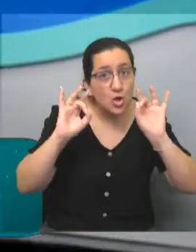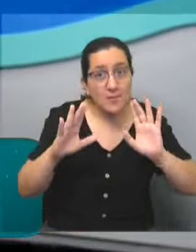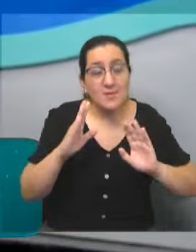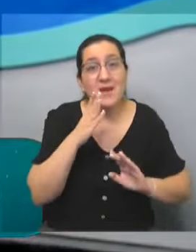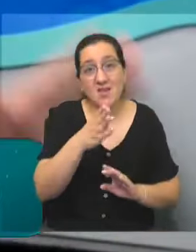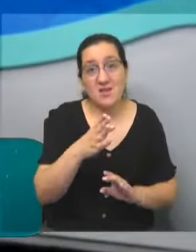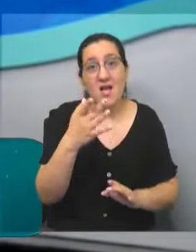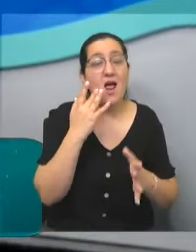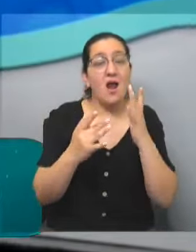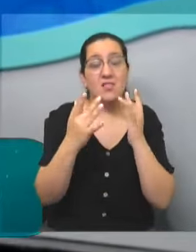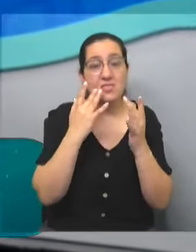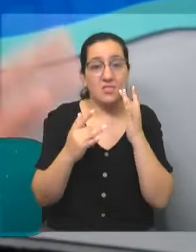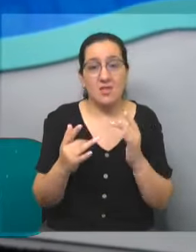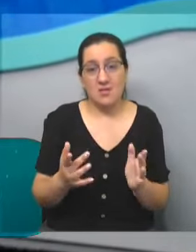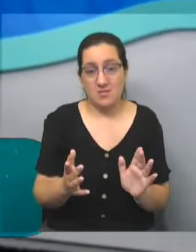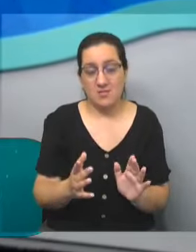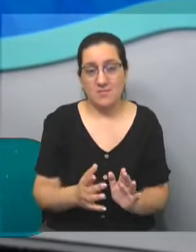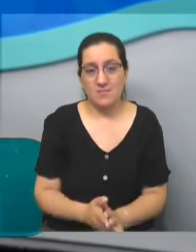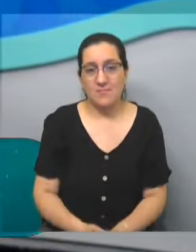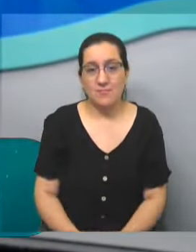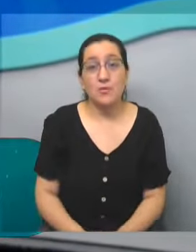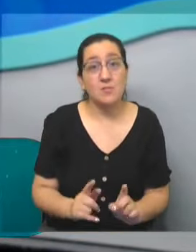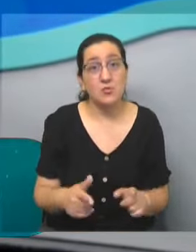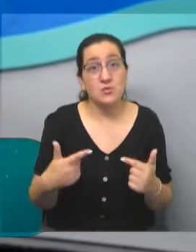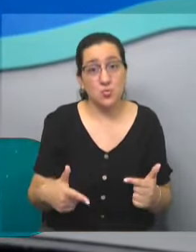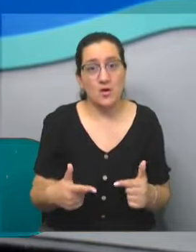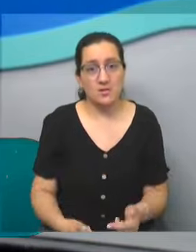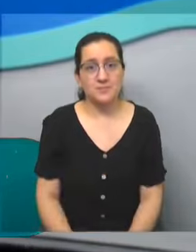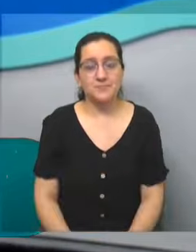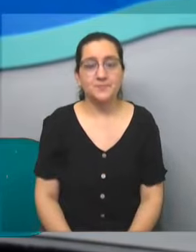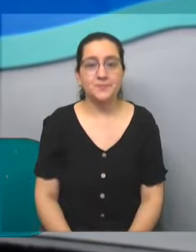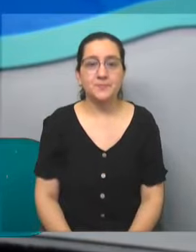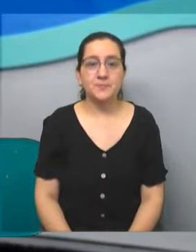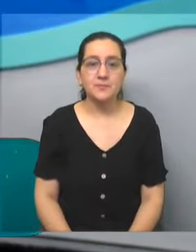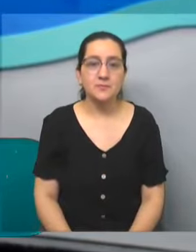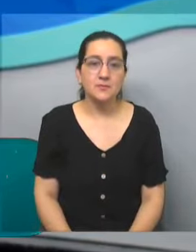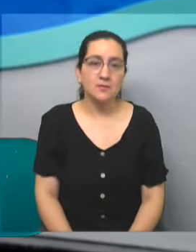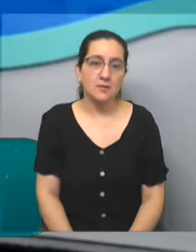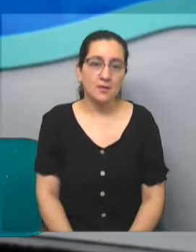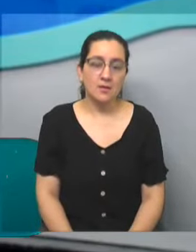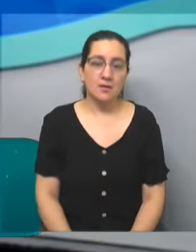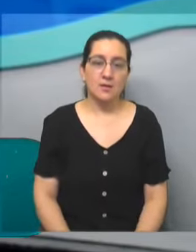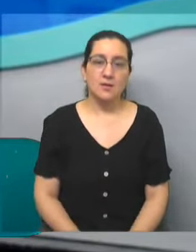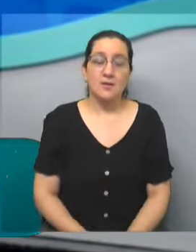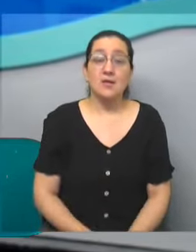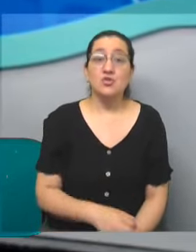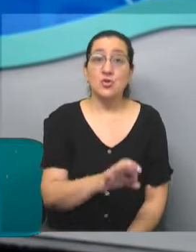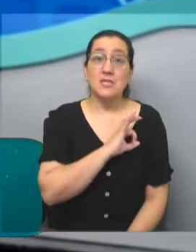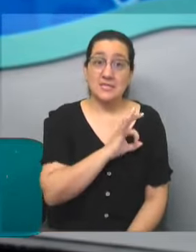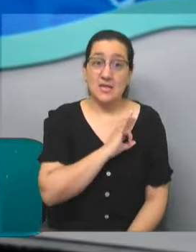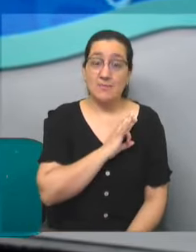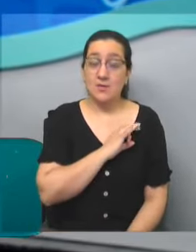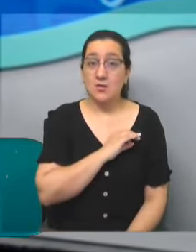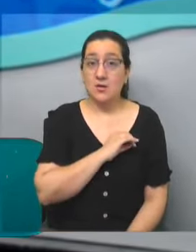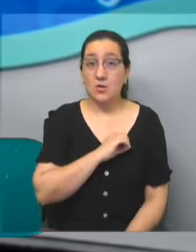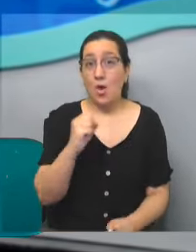Lo logré, pero también con mucha suerte, ¿no? Porque di el examen inmediatamente que salí del liceo, lo aprobé inmediatamente la primera